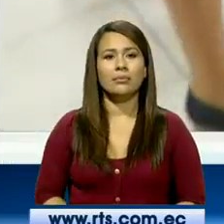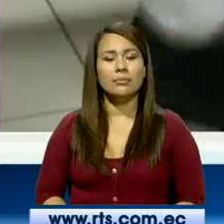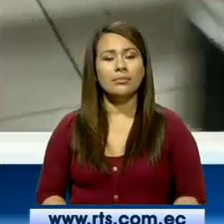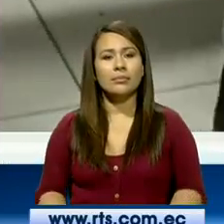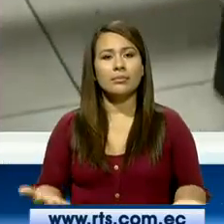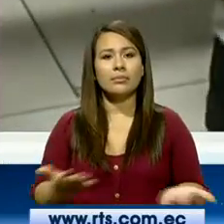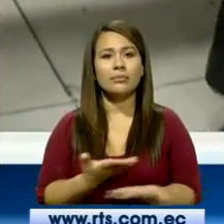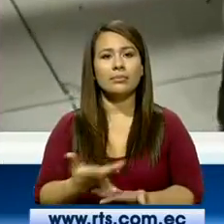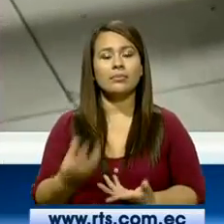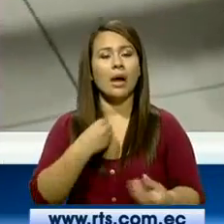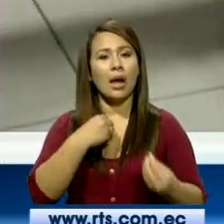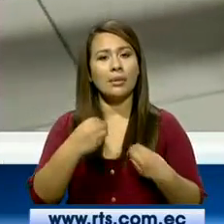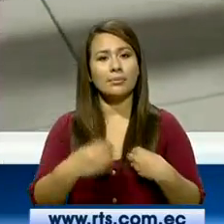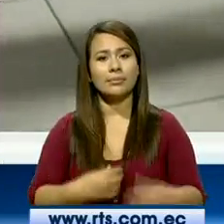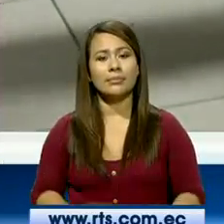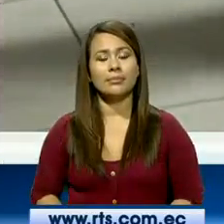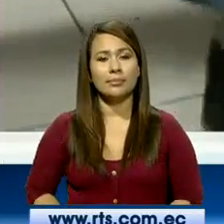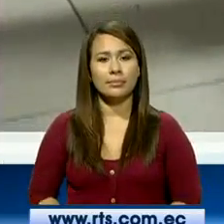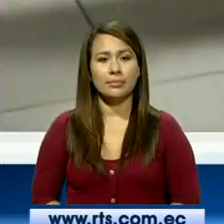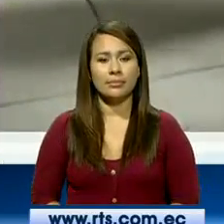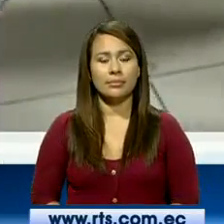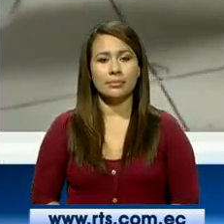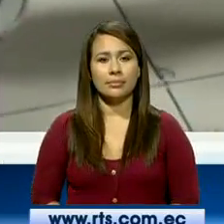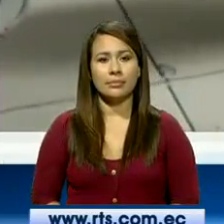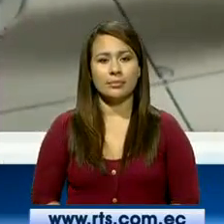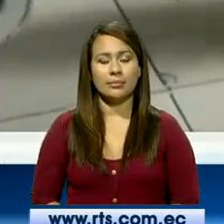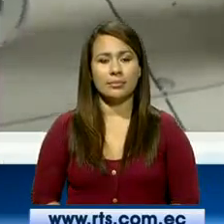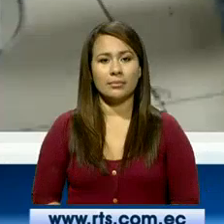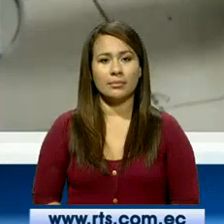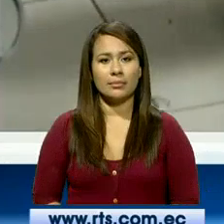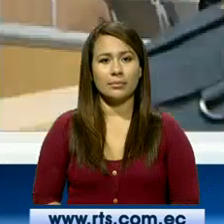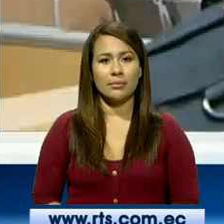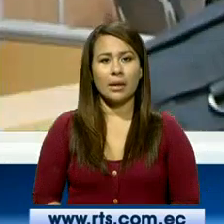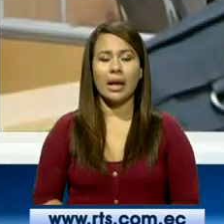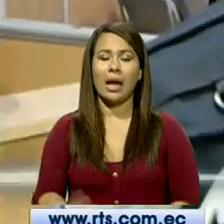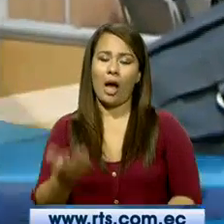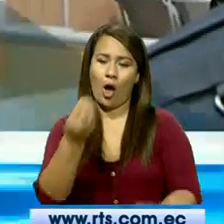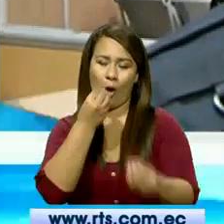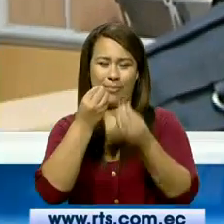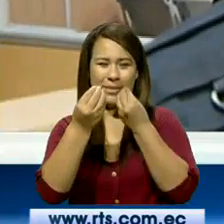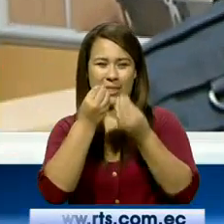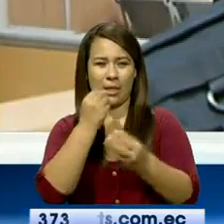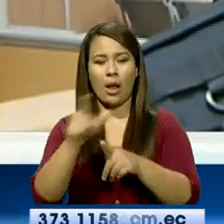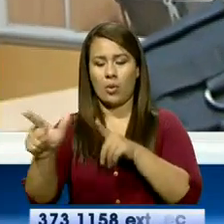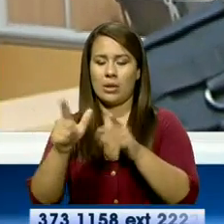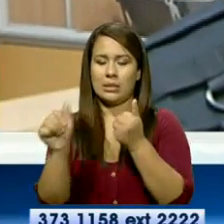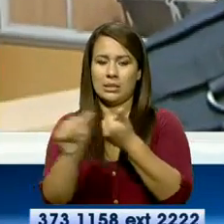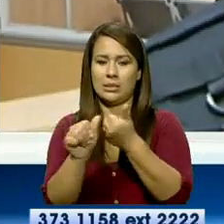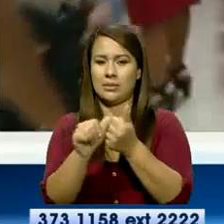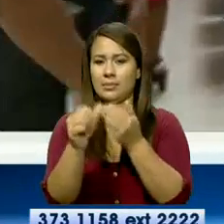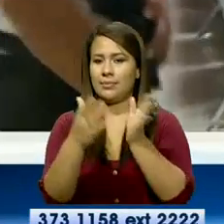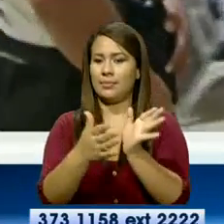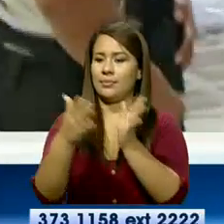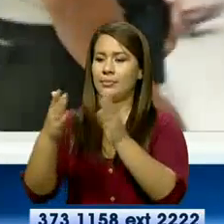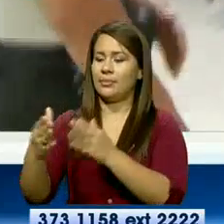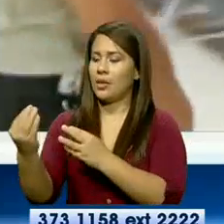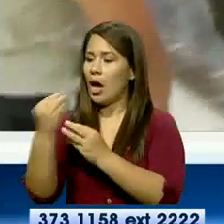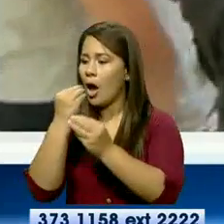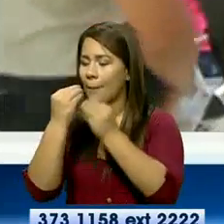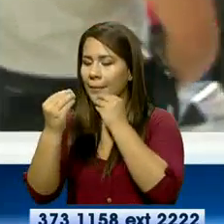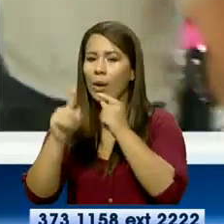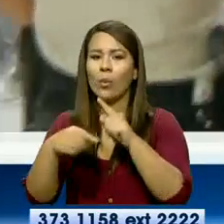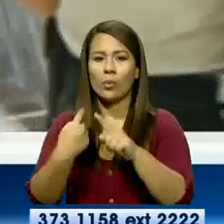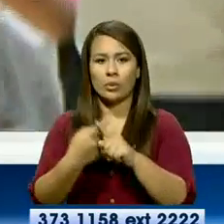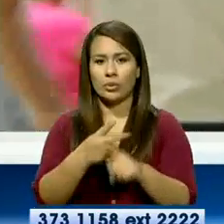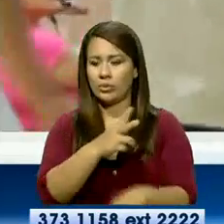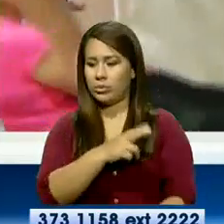del colegio y se trasladaban a servirse alimentos por el sector al momento que fueron amedrentados. Poco antes